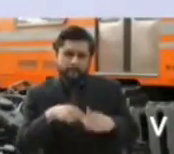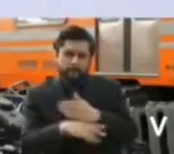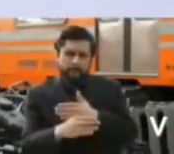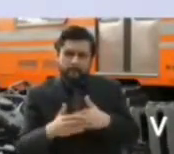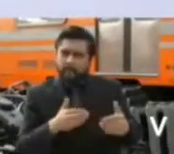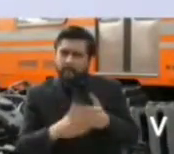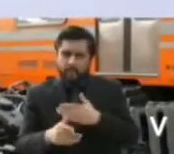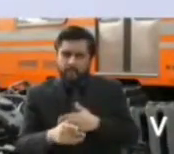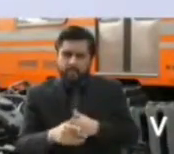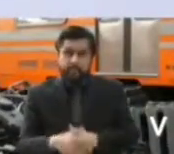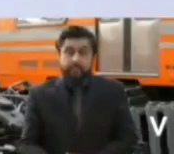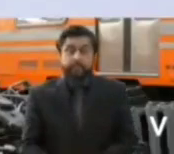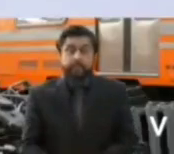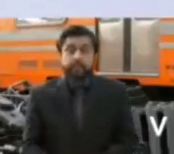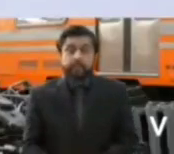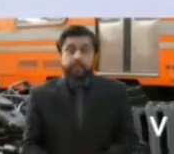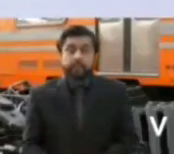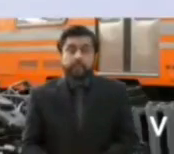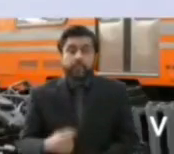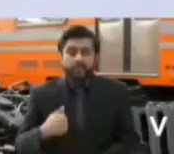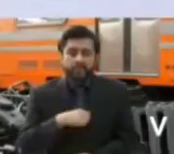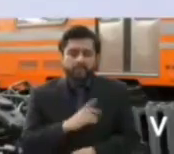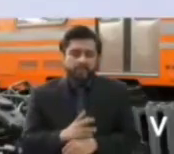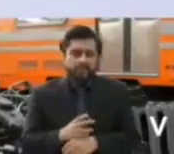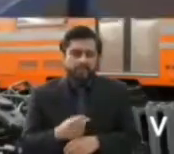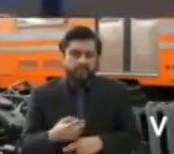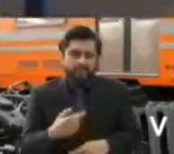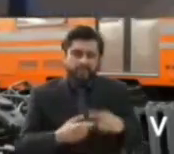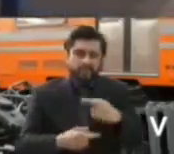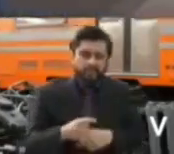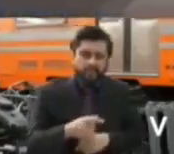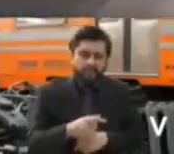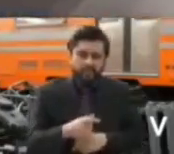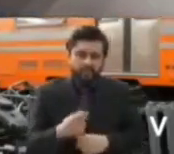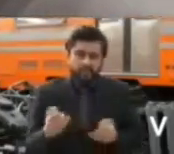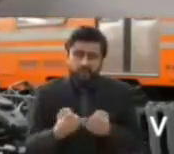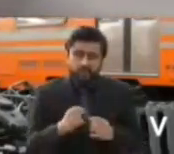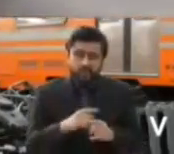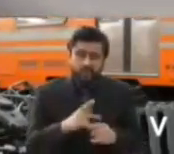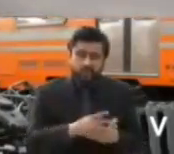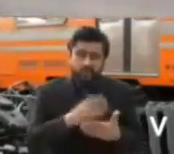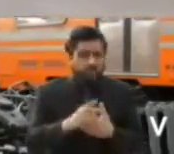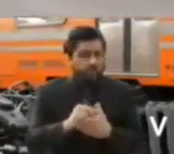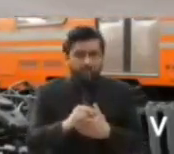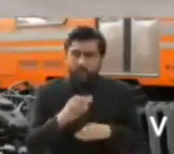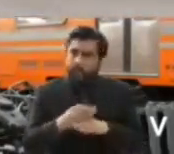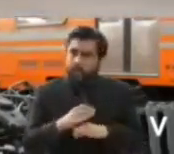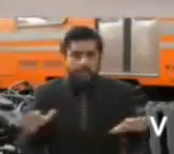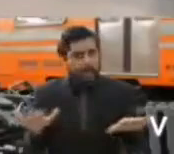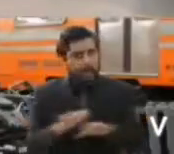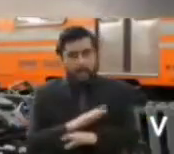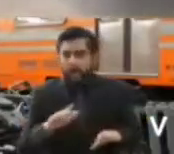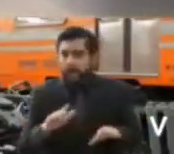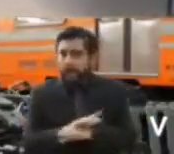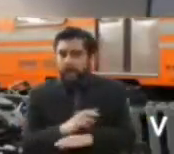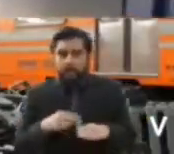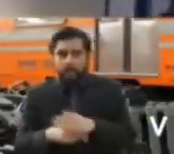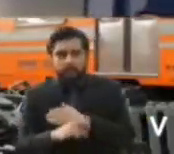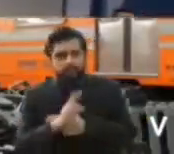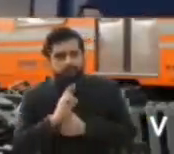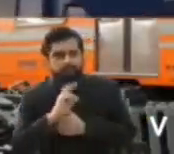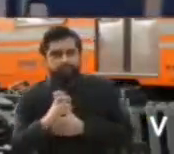planeado originalmente. Es decir, no regresamos a una situación previa, sino que vamos a entregar mejores condiciones de suministro de energía